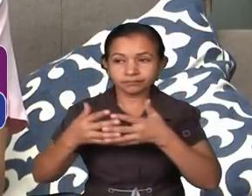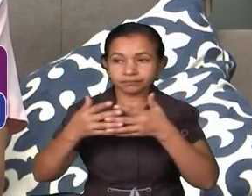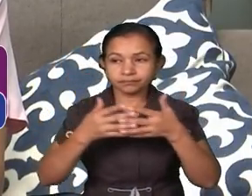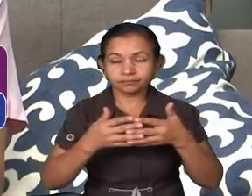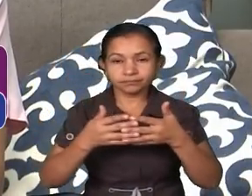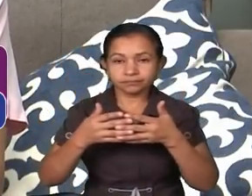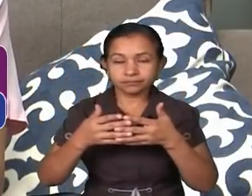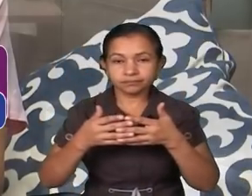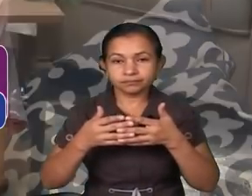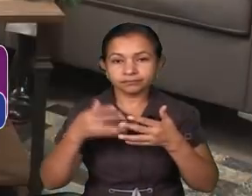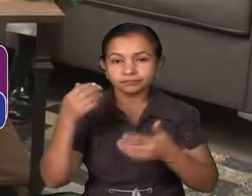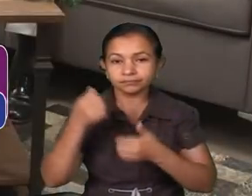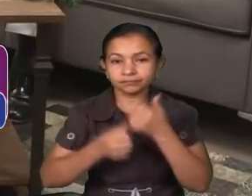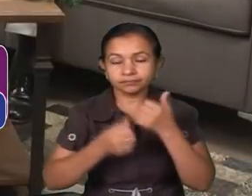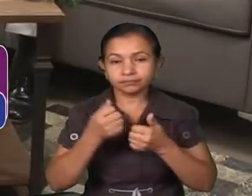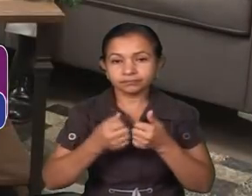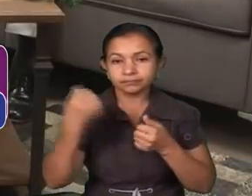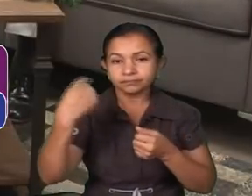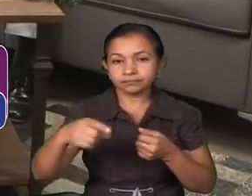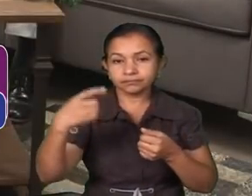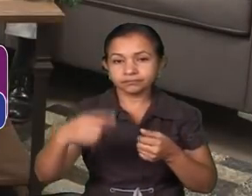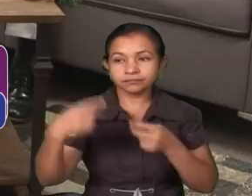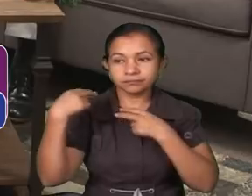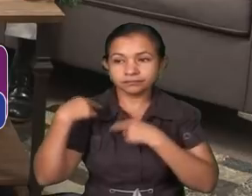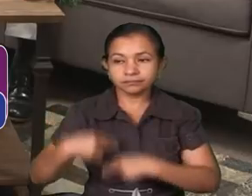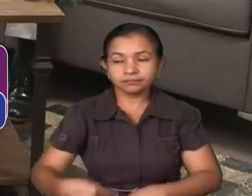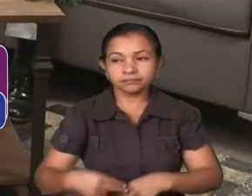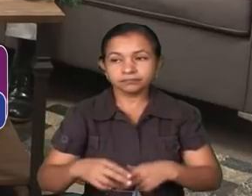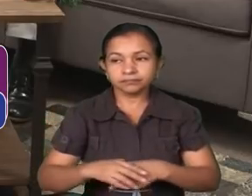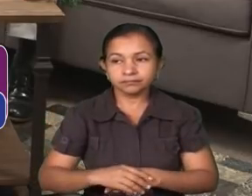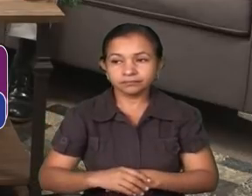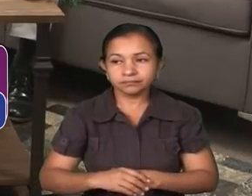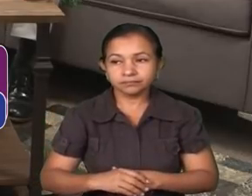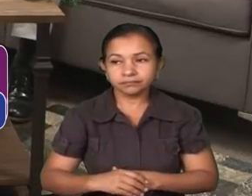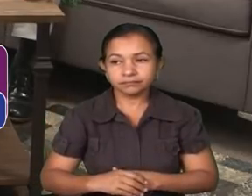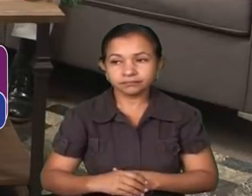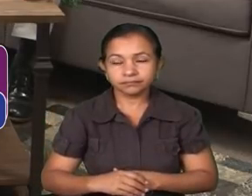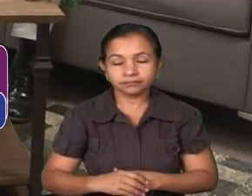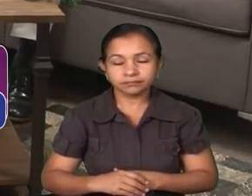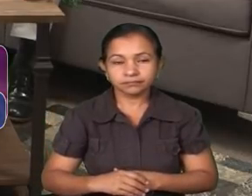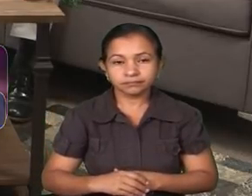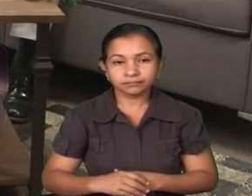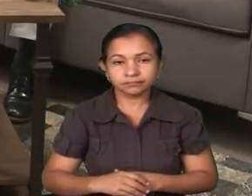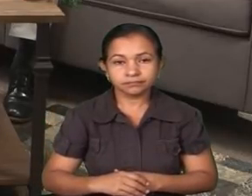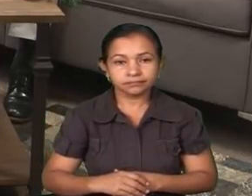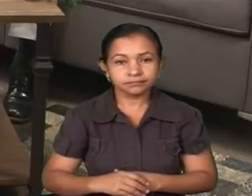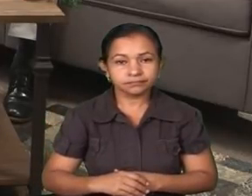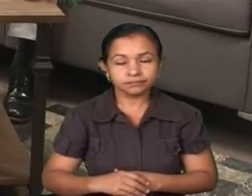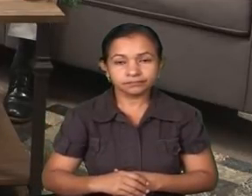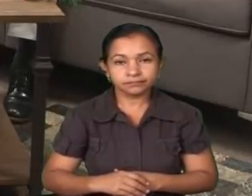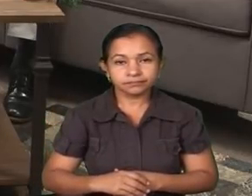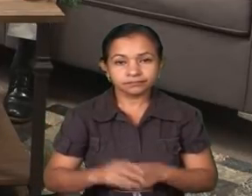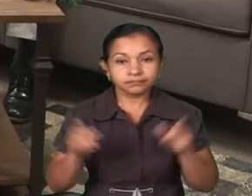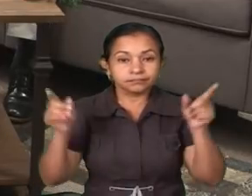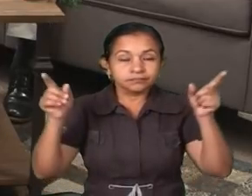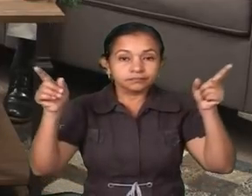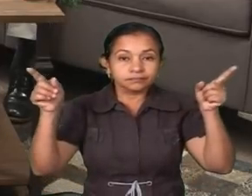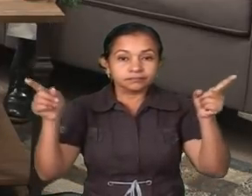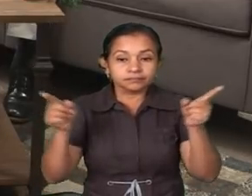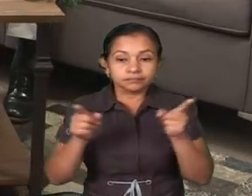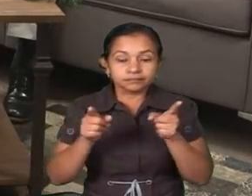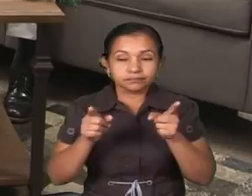bastante violentas en principio contra los derechos humanos. Lo único en síntesis que refleja